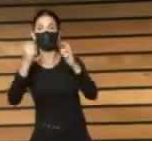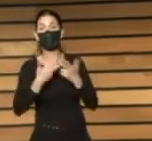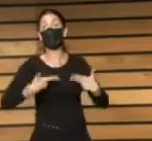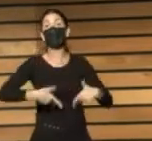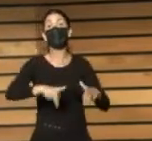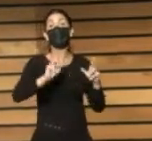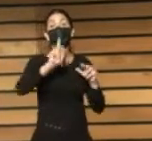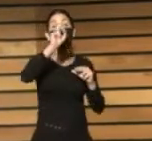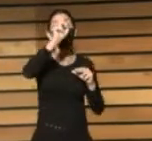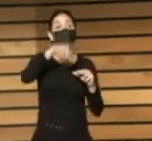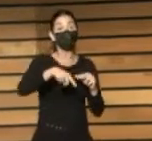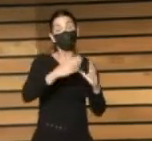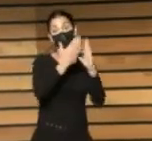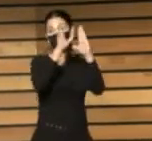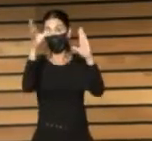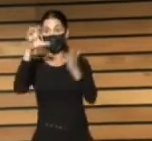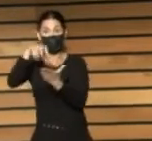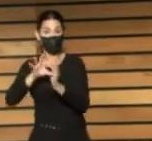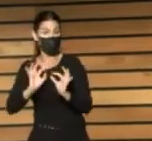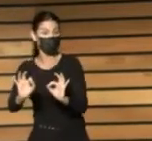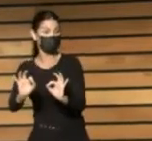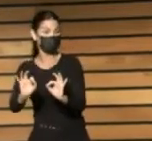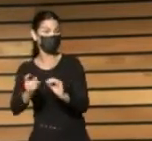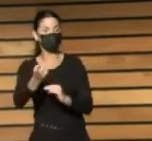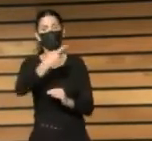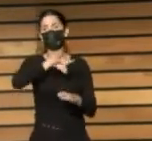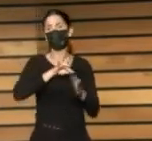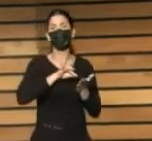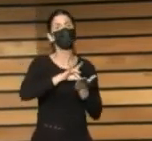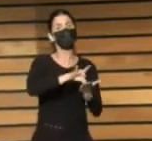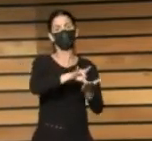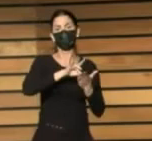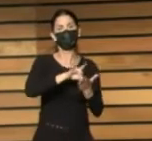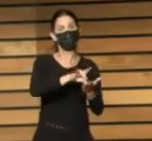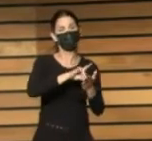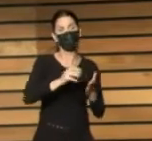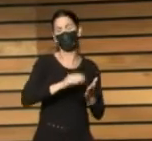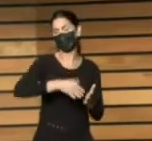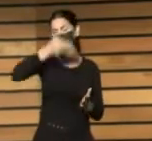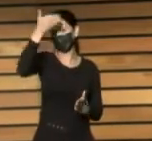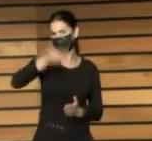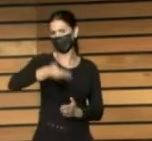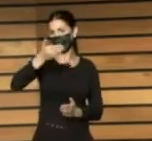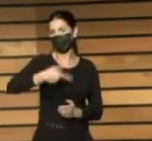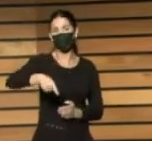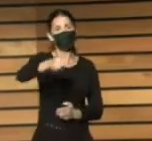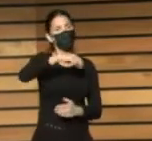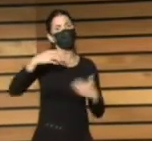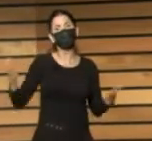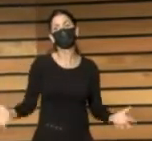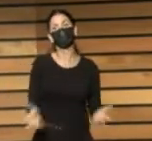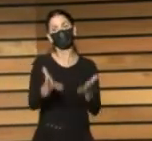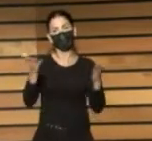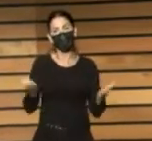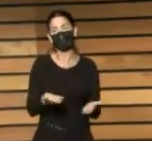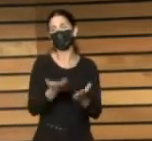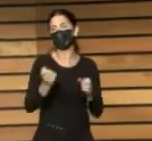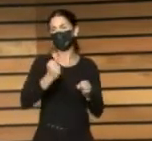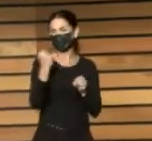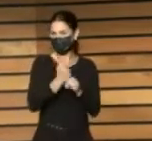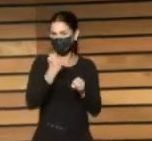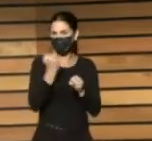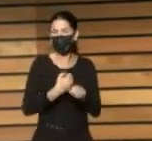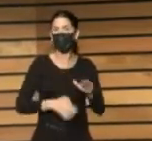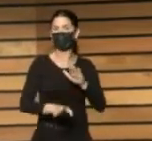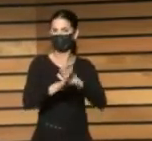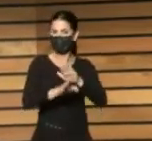también una biblioteca. Hacéis un servicio insustituible y lo que quisiera es animaros a seguir en vuestra tarea, en